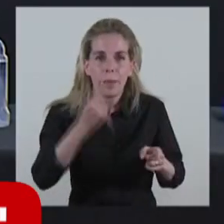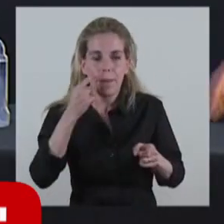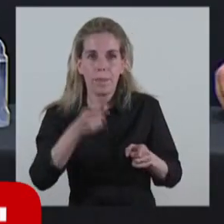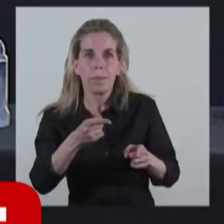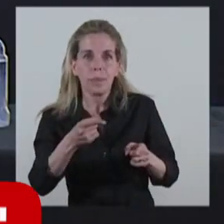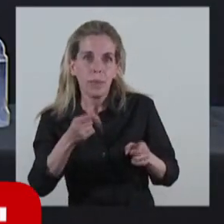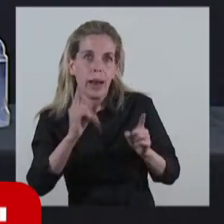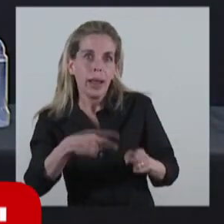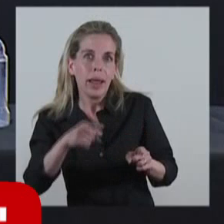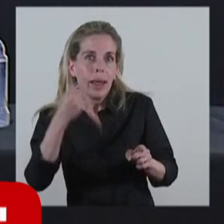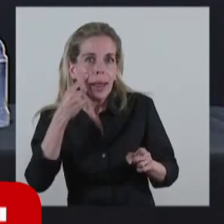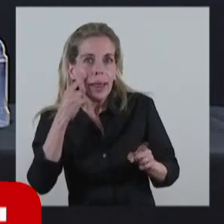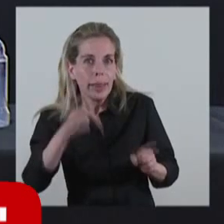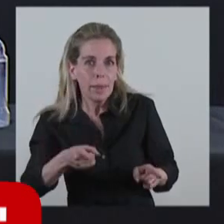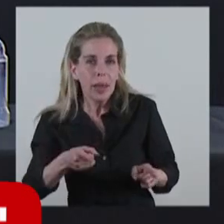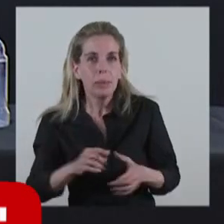a